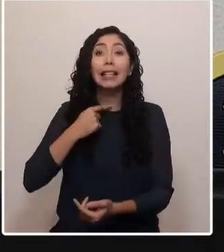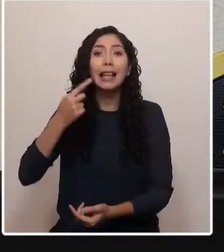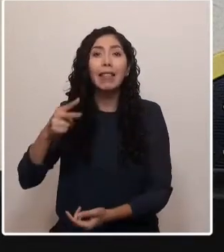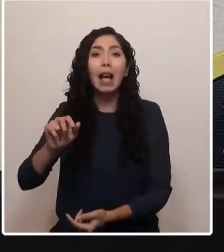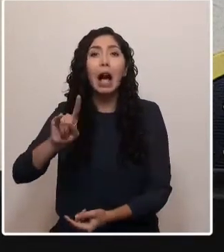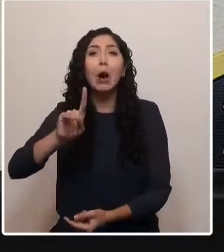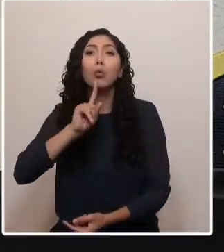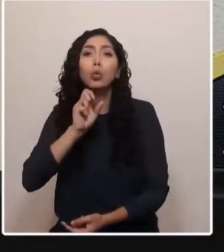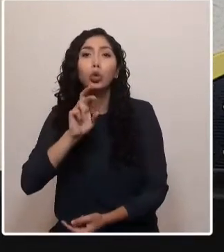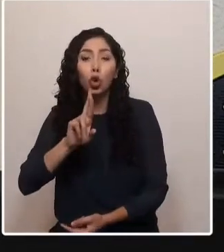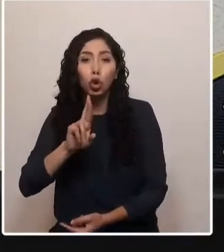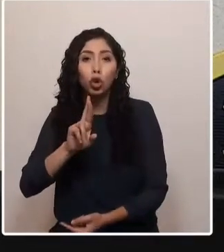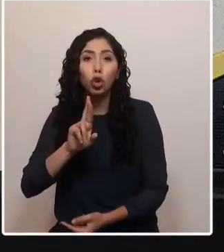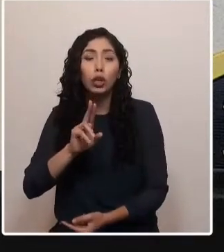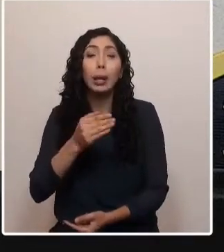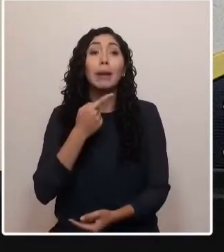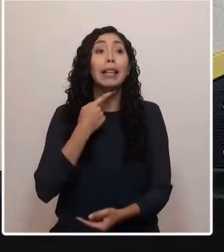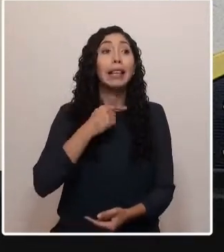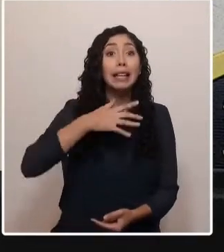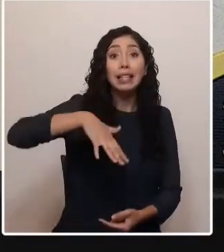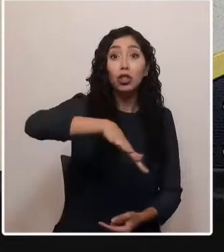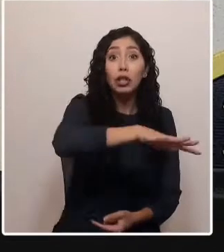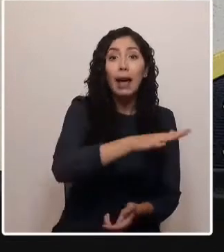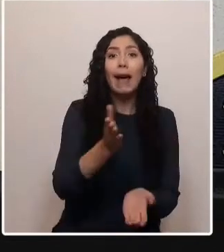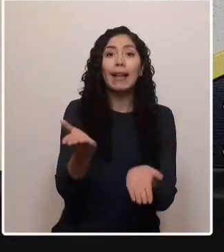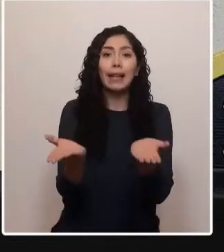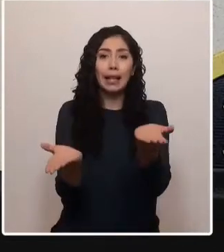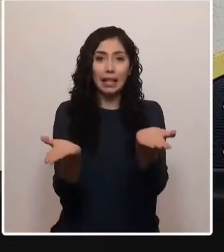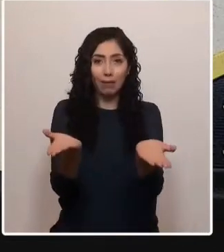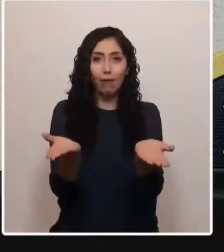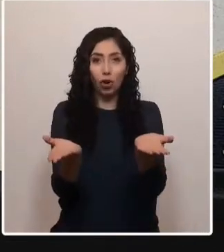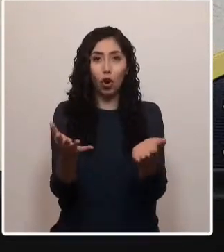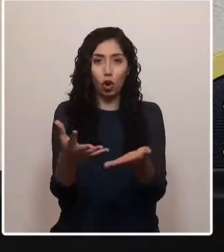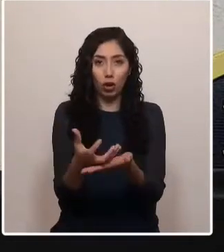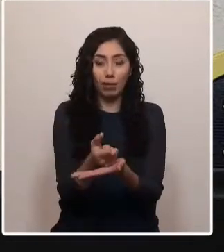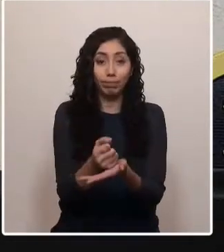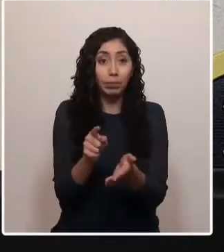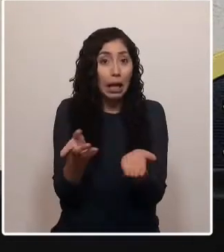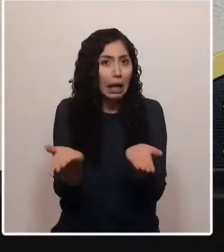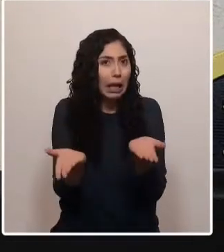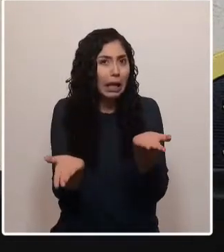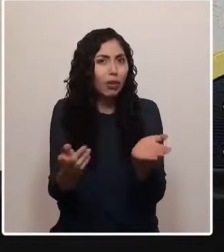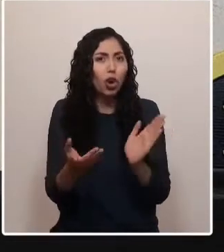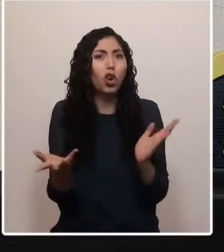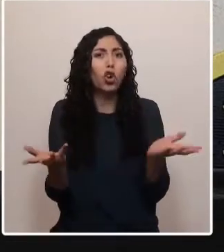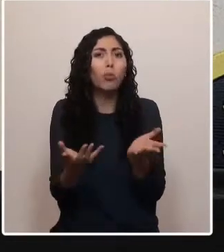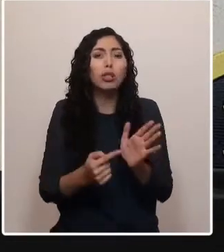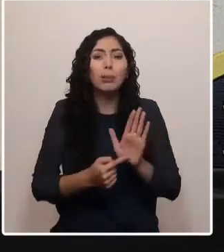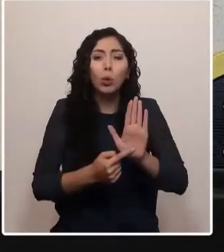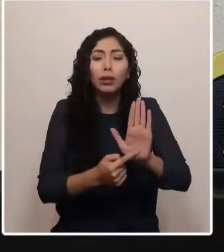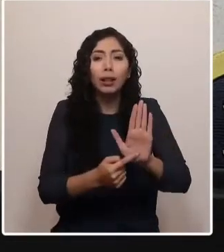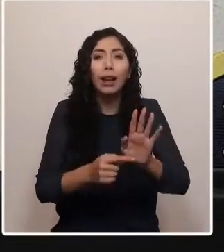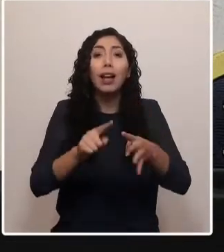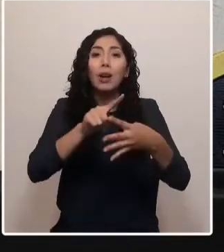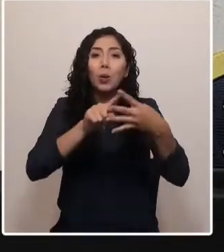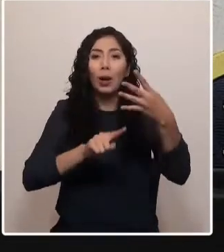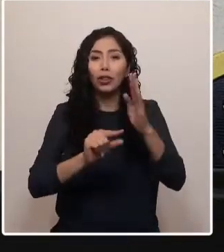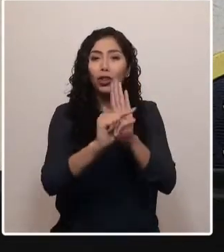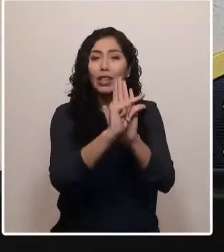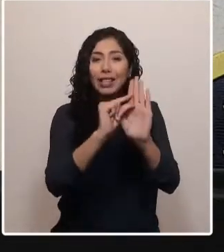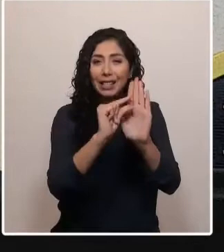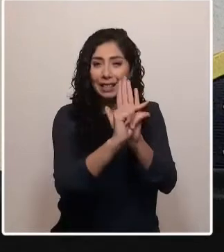autoras y los intereses de la sociedad. Y ese equilibrio se ve reflejado en la composición de los 4 incisos que tiene la